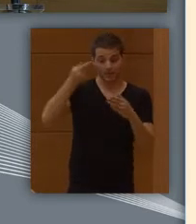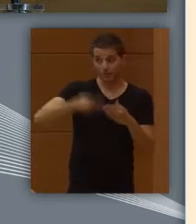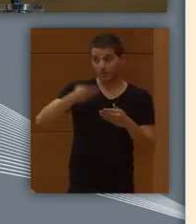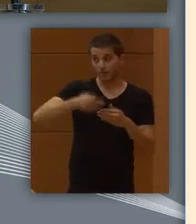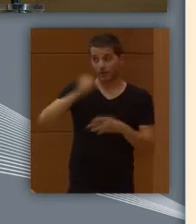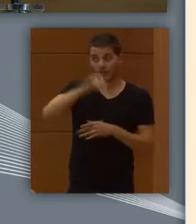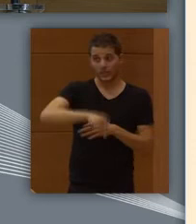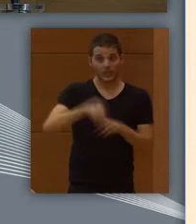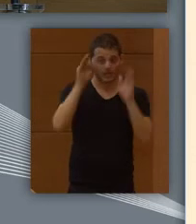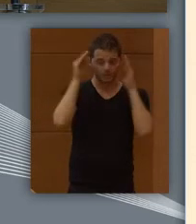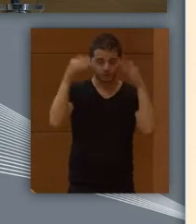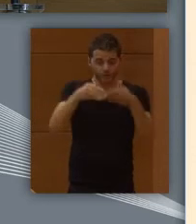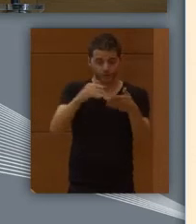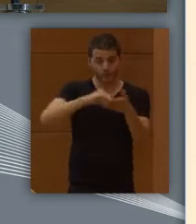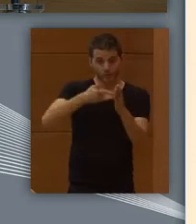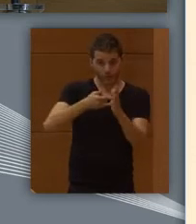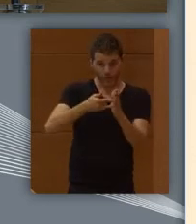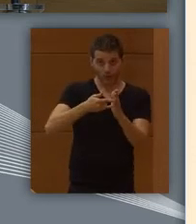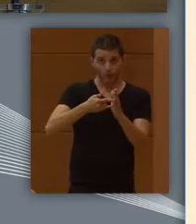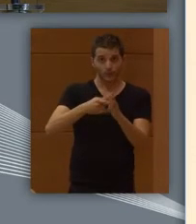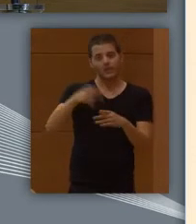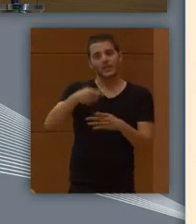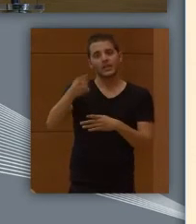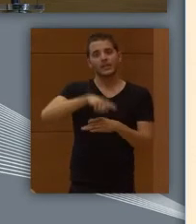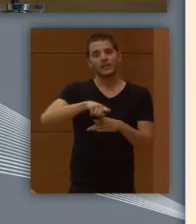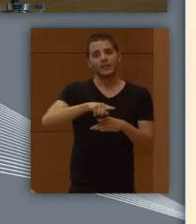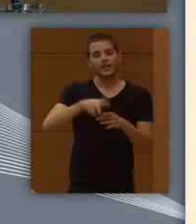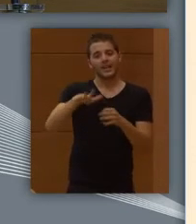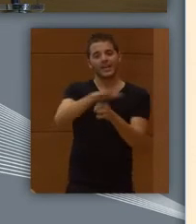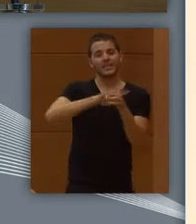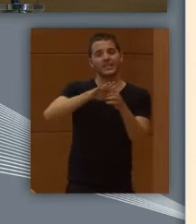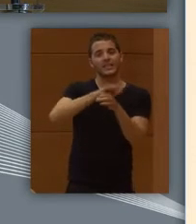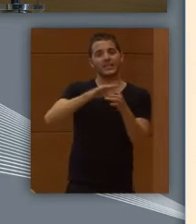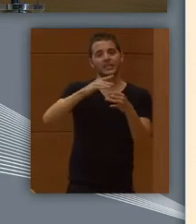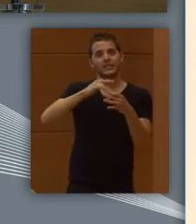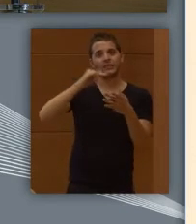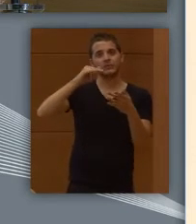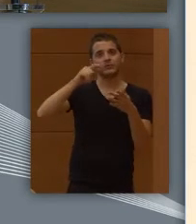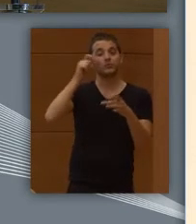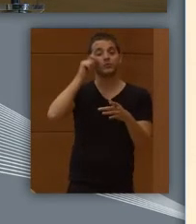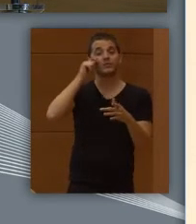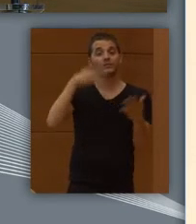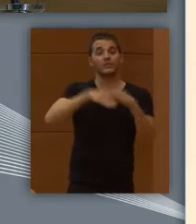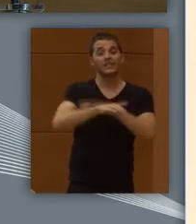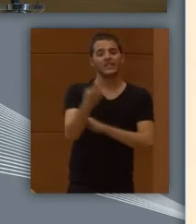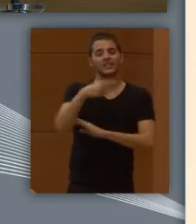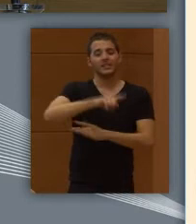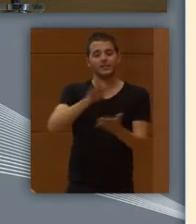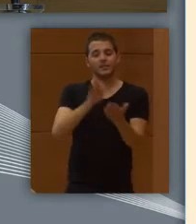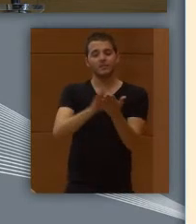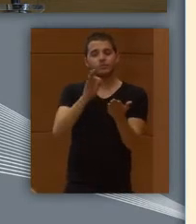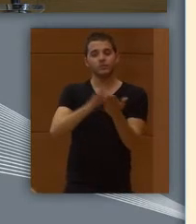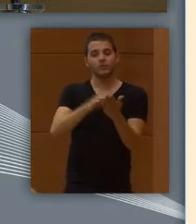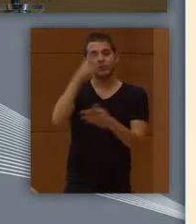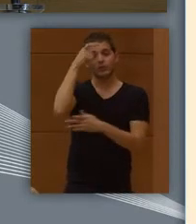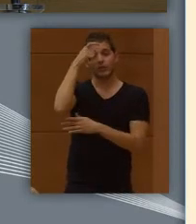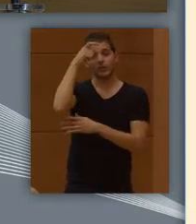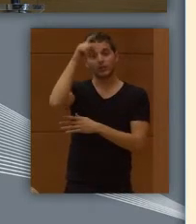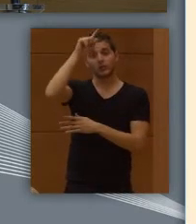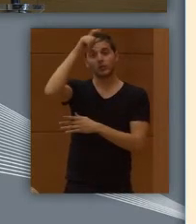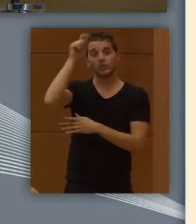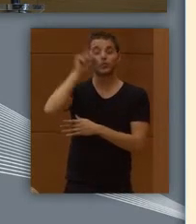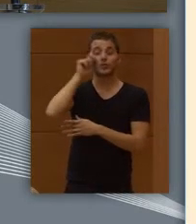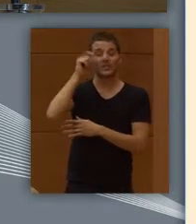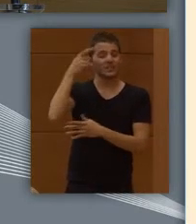que se centra el proyecto, en el área de turismo accesible y, por supuesto, la explotación práctica de las ciudades turísticas. Entonces, entre